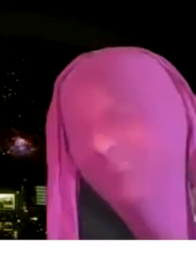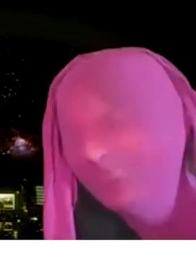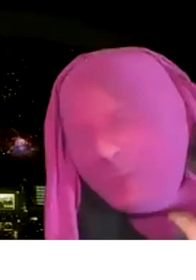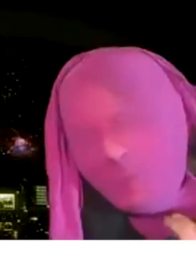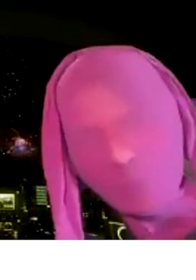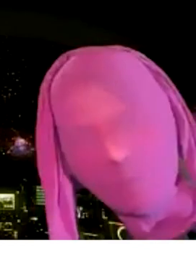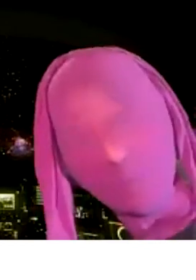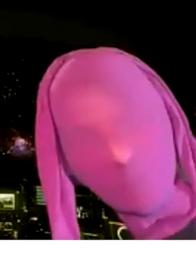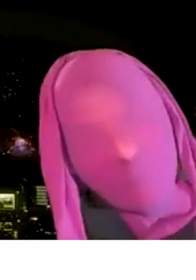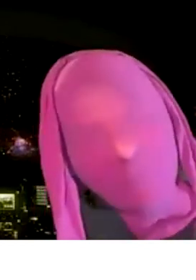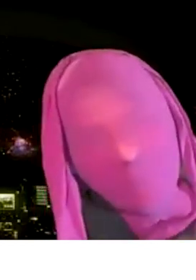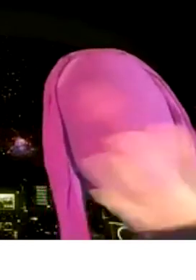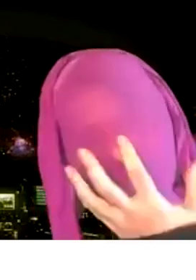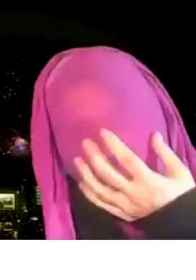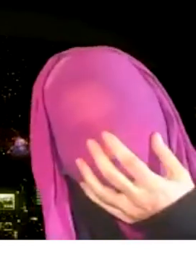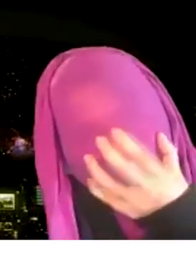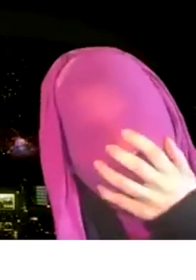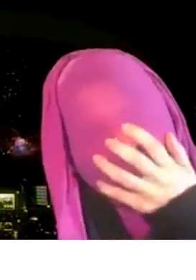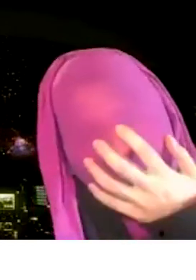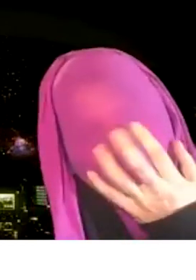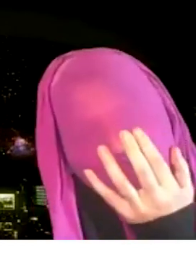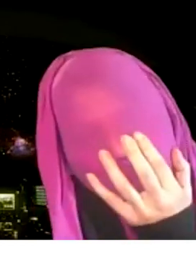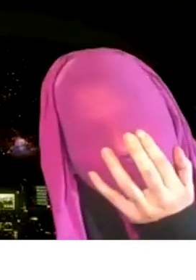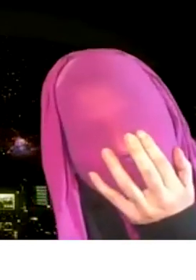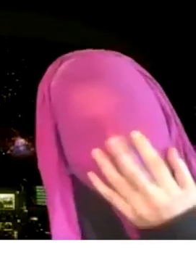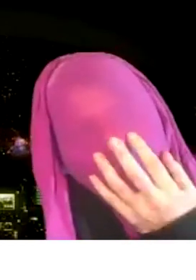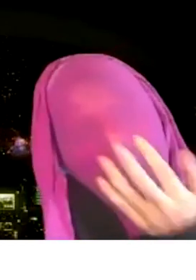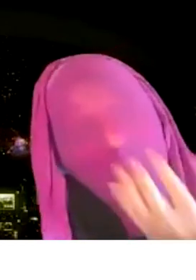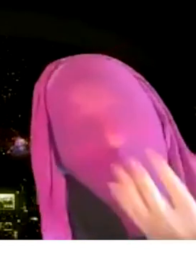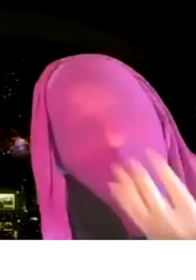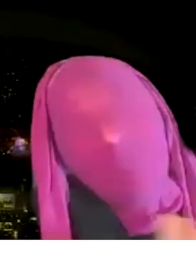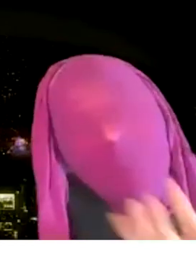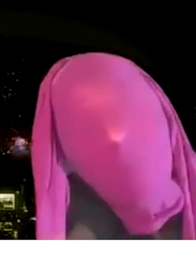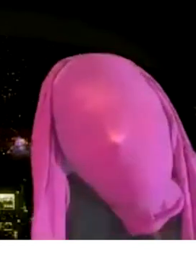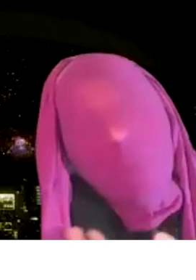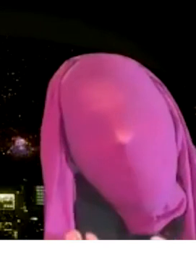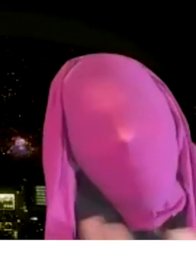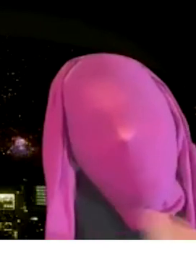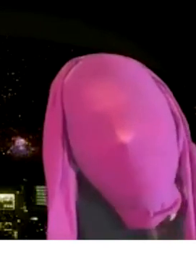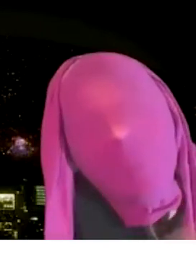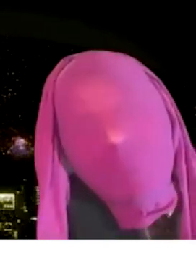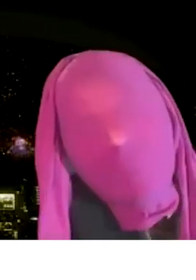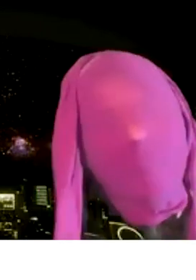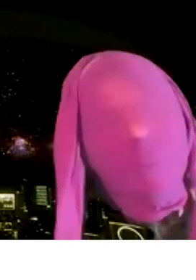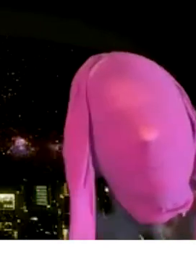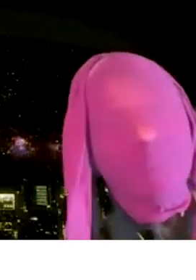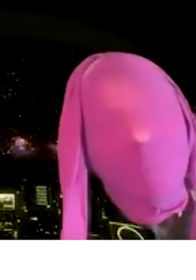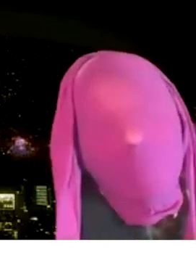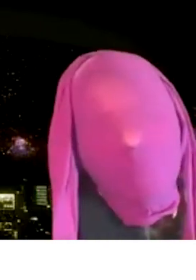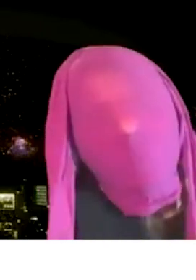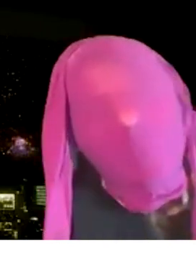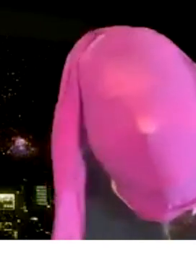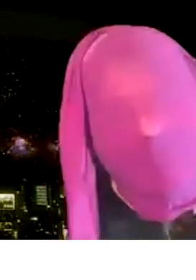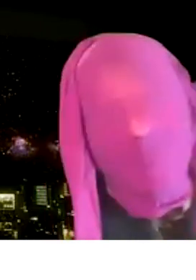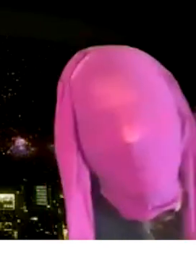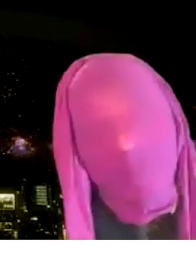tuvimos que gritar mucho más, justamente porque es cubrebocas. Entonces, sí. Y aunque no podemos acercarnos a las